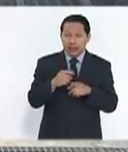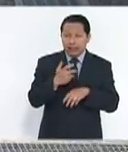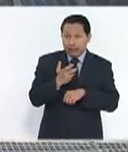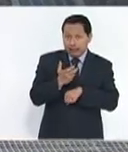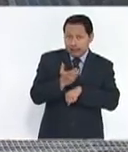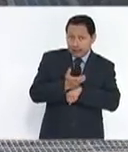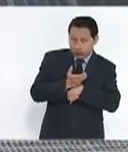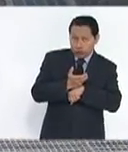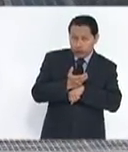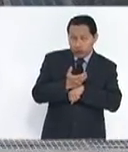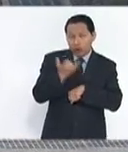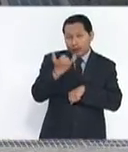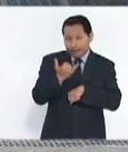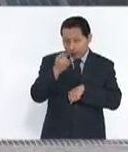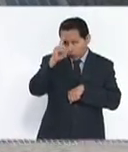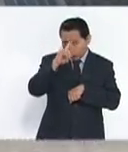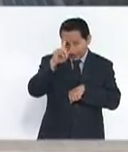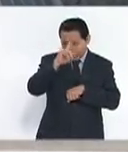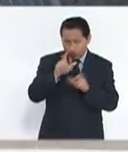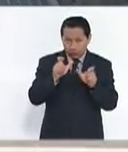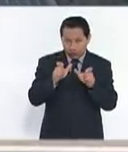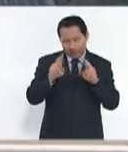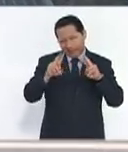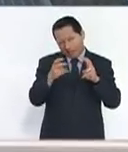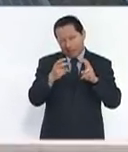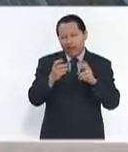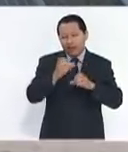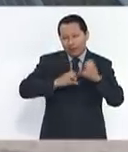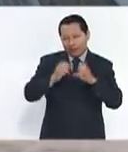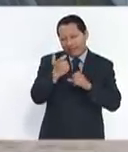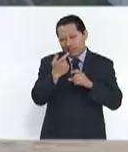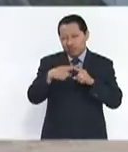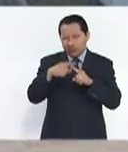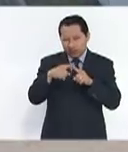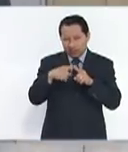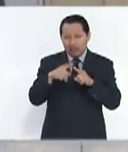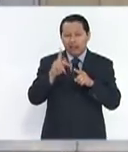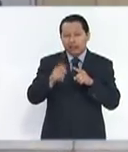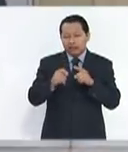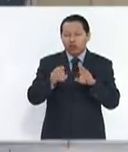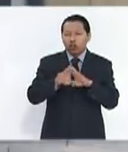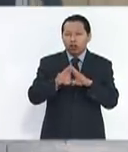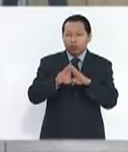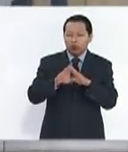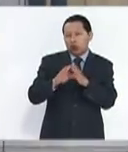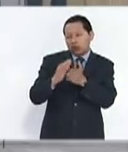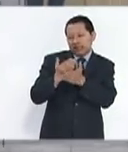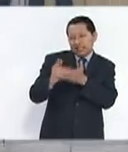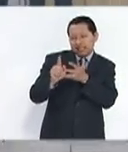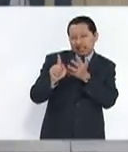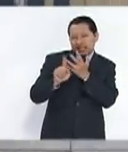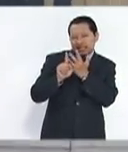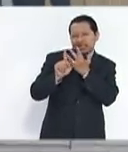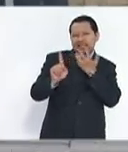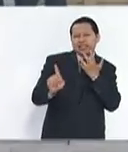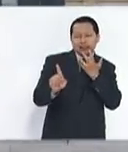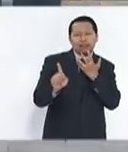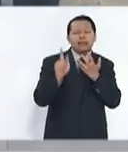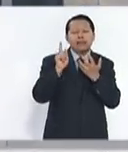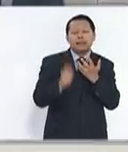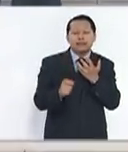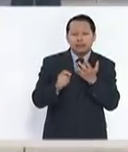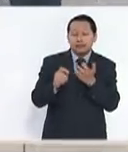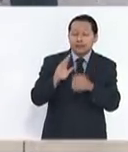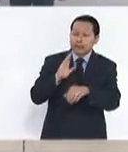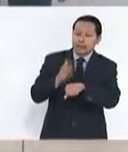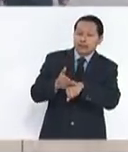Unidos y el Consejo de Seguridad en términos económicos, que lo mantiene prácticamente aislado. Es decir, son sanciones económicas que